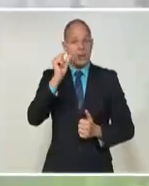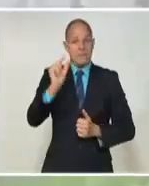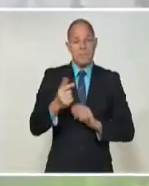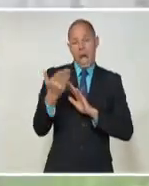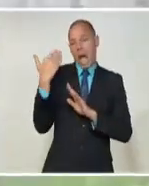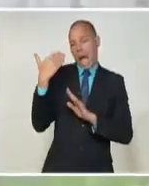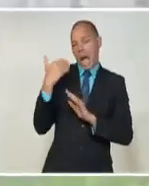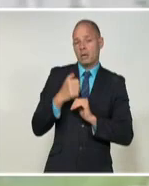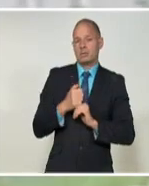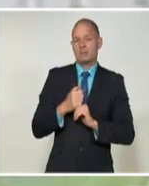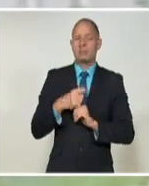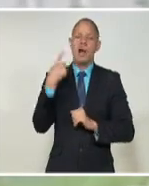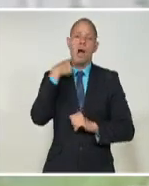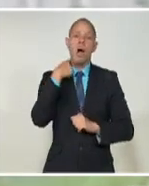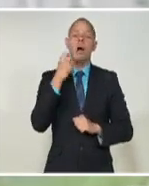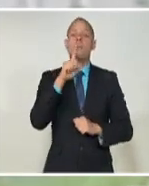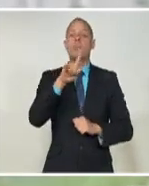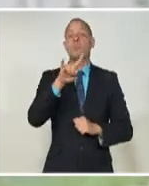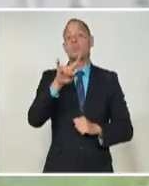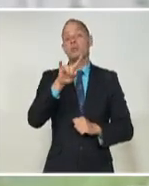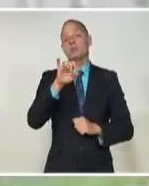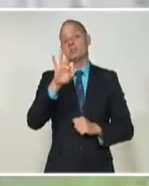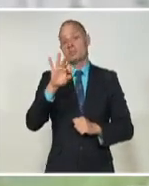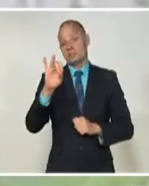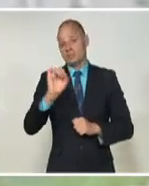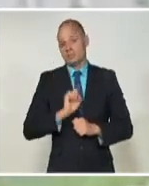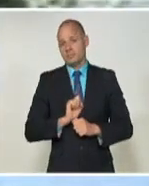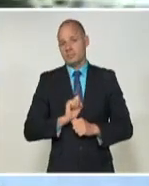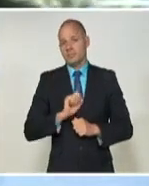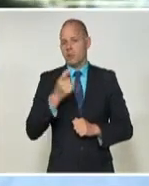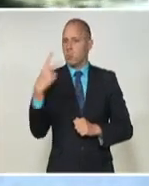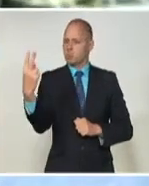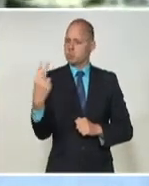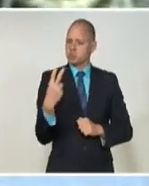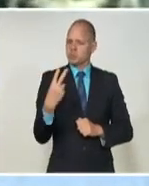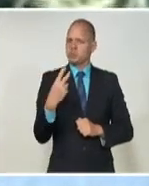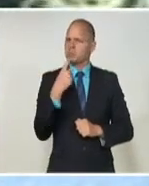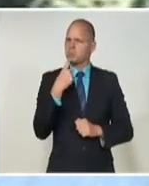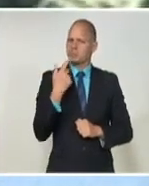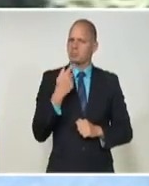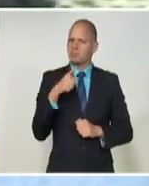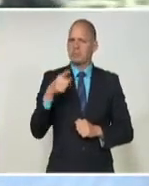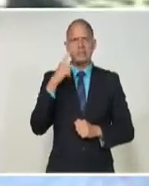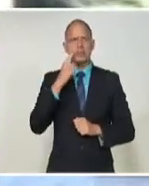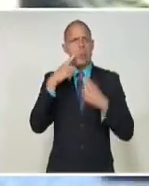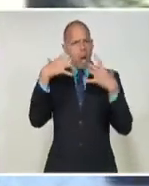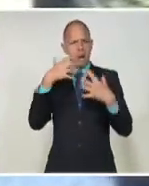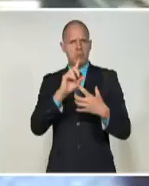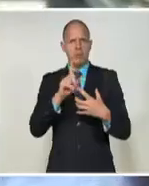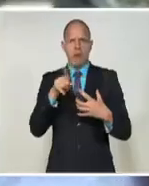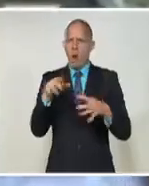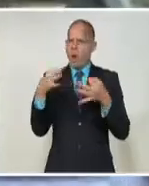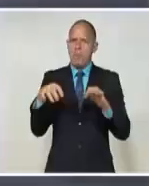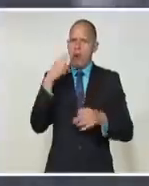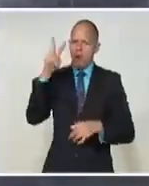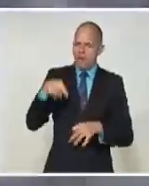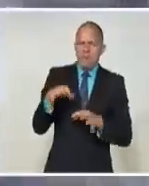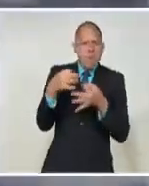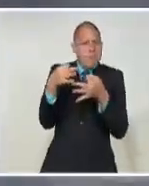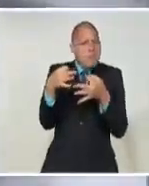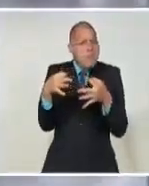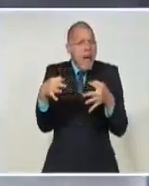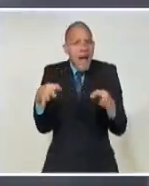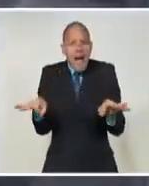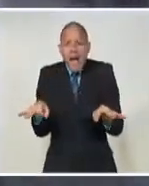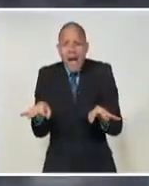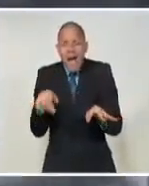la denuncia del 87. ¿Sí? Y uno conoce a esa gente sencilla, de pueblo, que logró penetrar la CIA hasta niveles fabulosos. Y